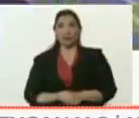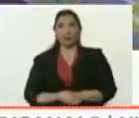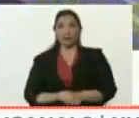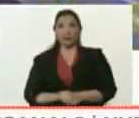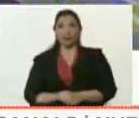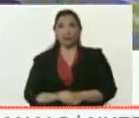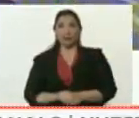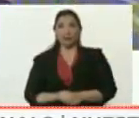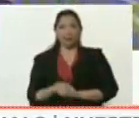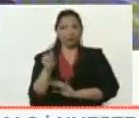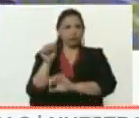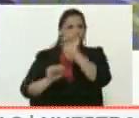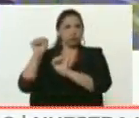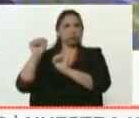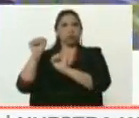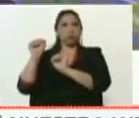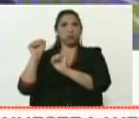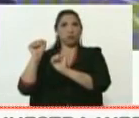es rebelión,